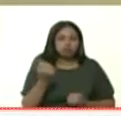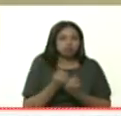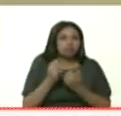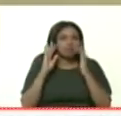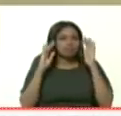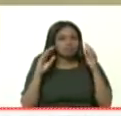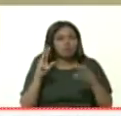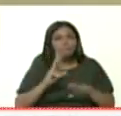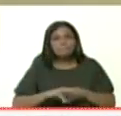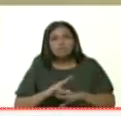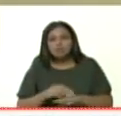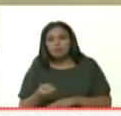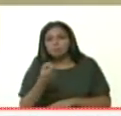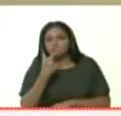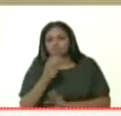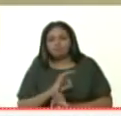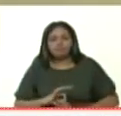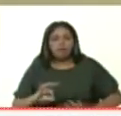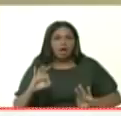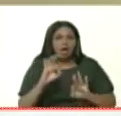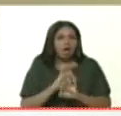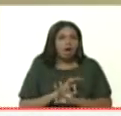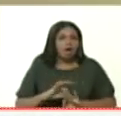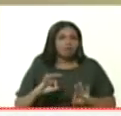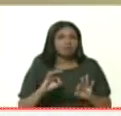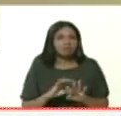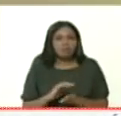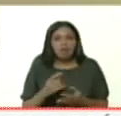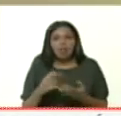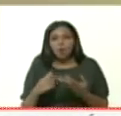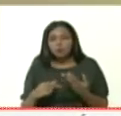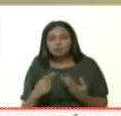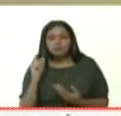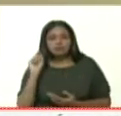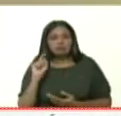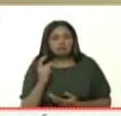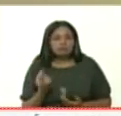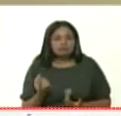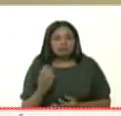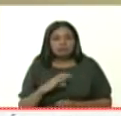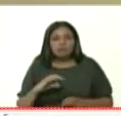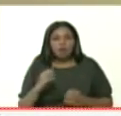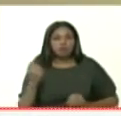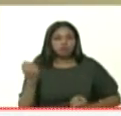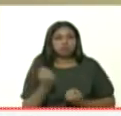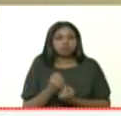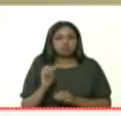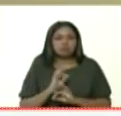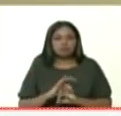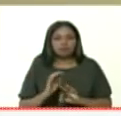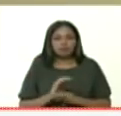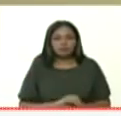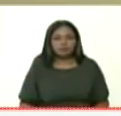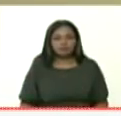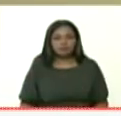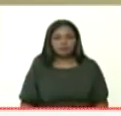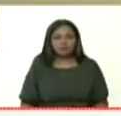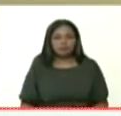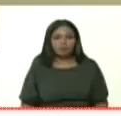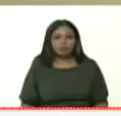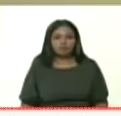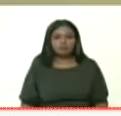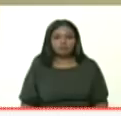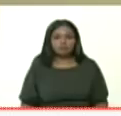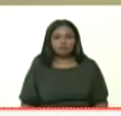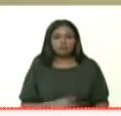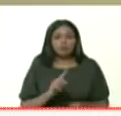atención médica, una medicina, una vitamina, un respaldo. Y a veces